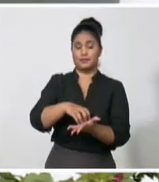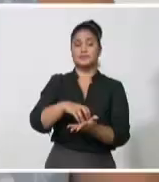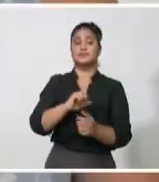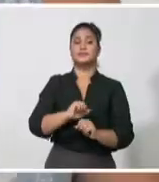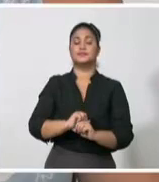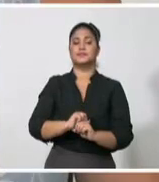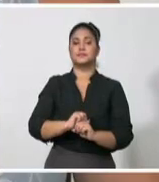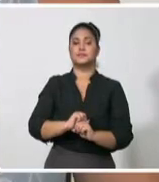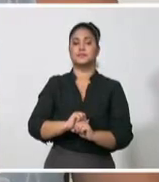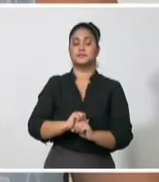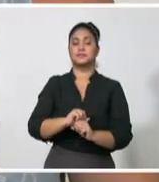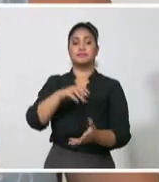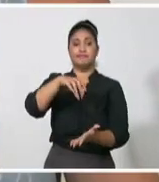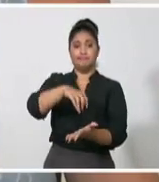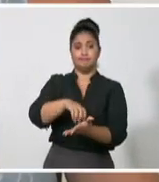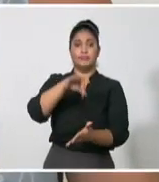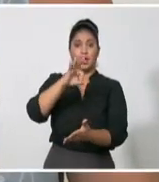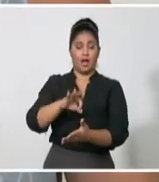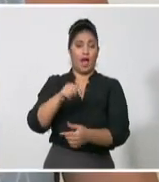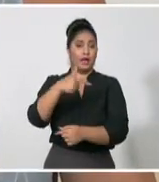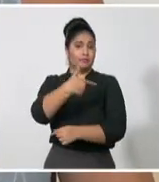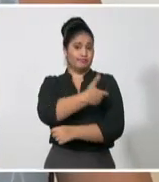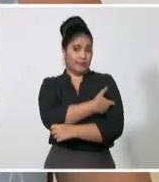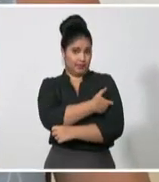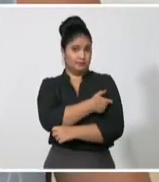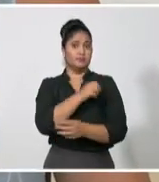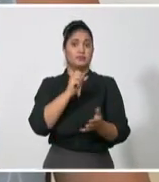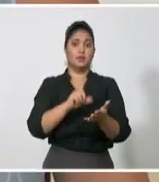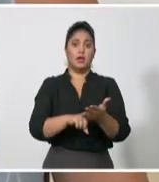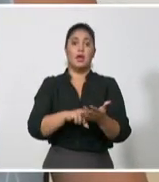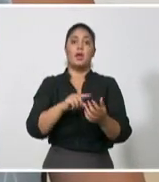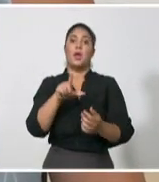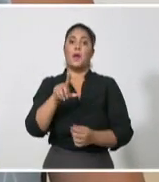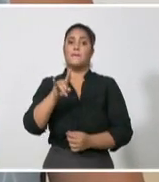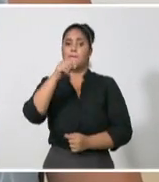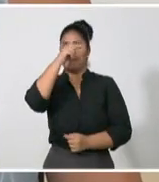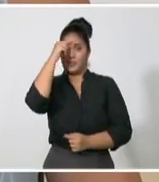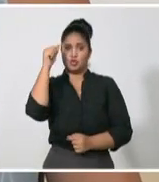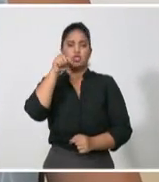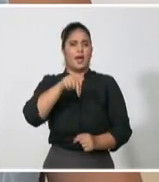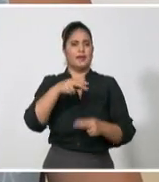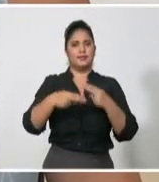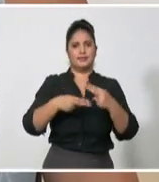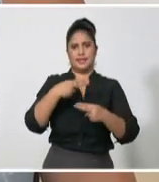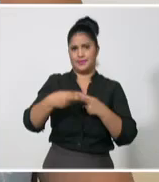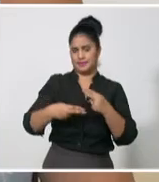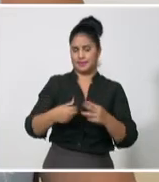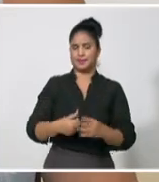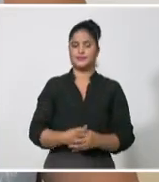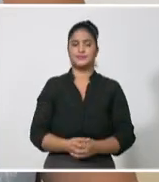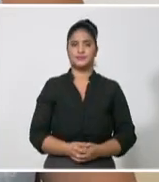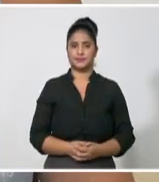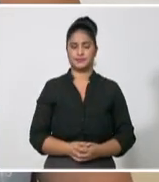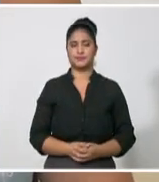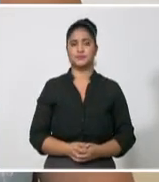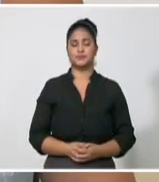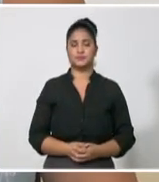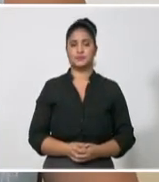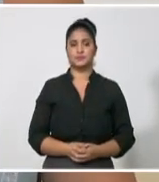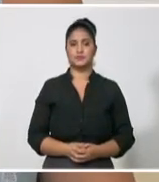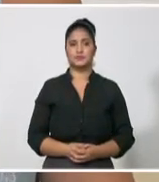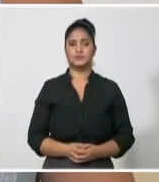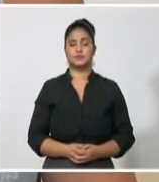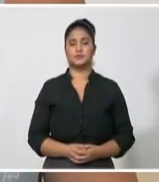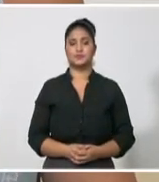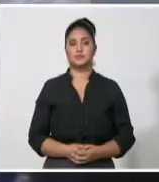de Hematología e Inmunología, sitio clínico principal del estudio, y en el Centro Nacional de Educación Sexual, CENESEX.